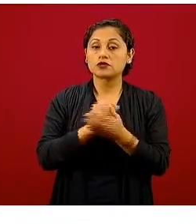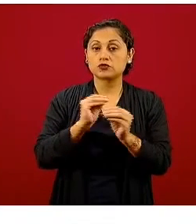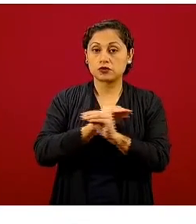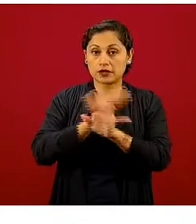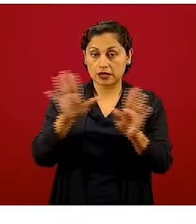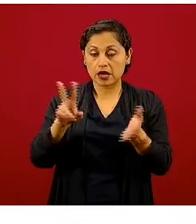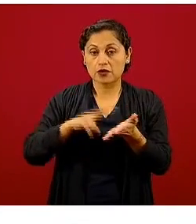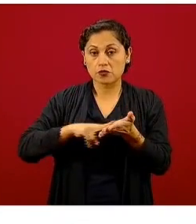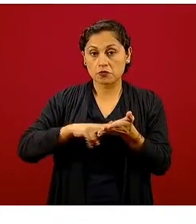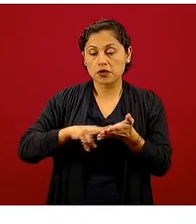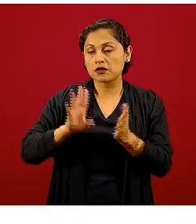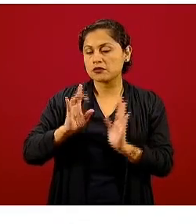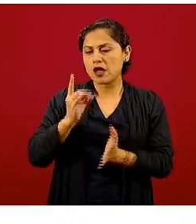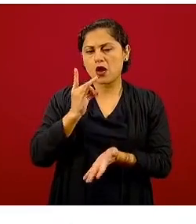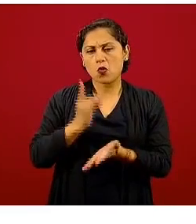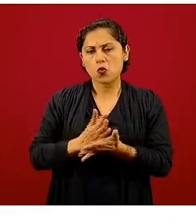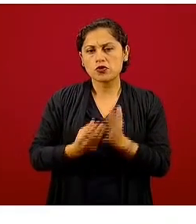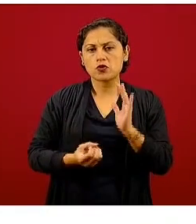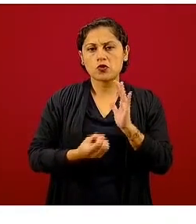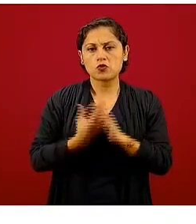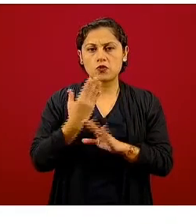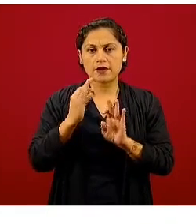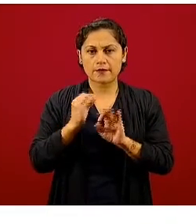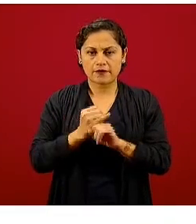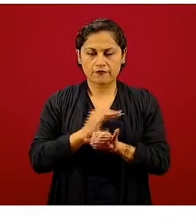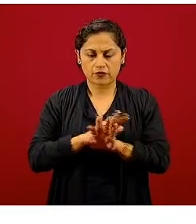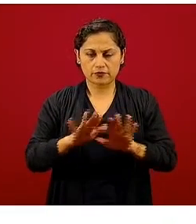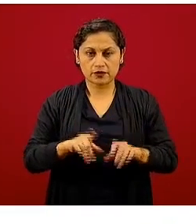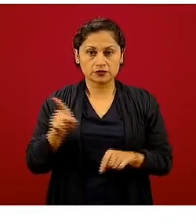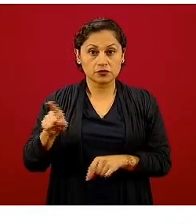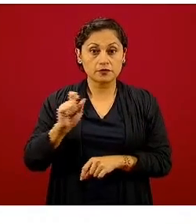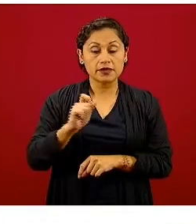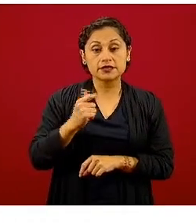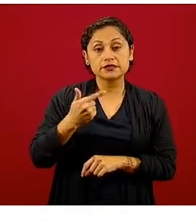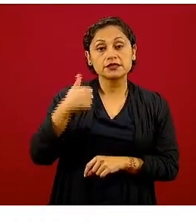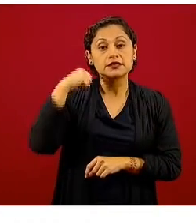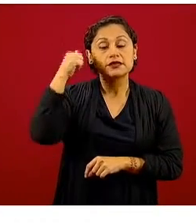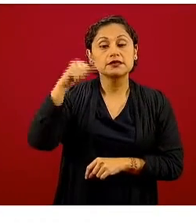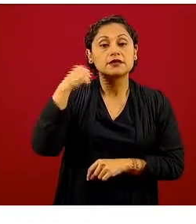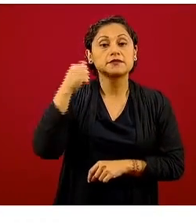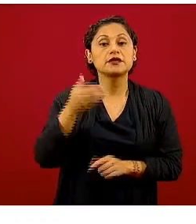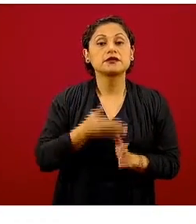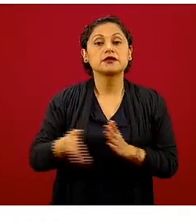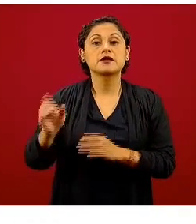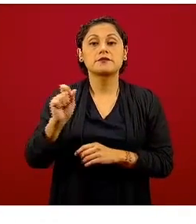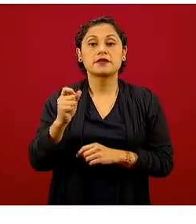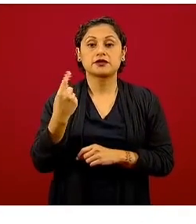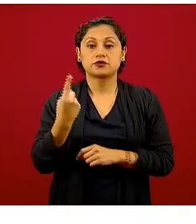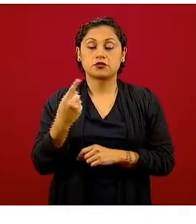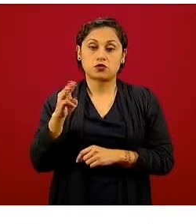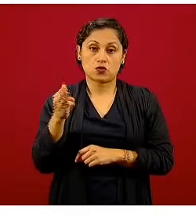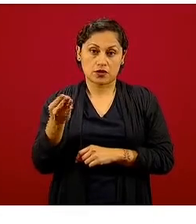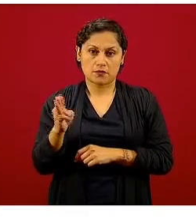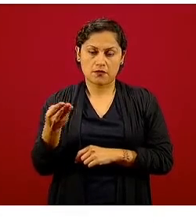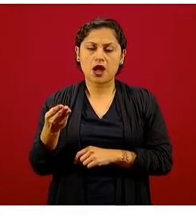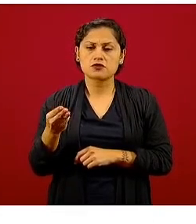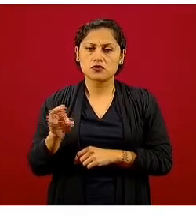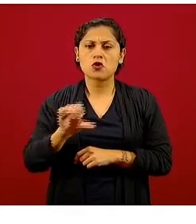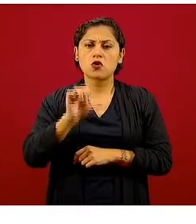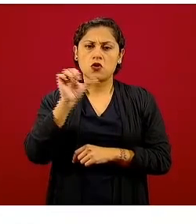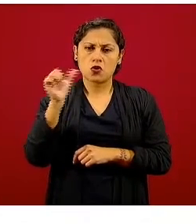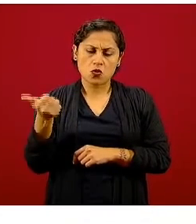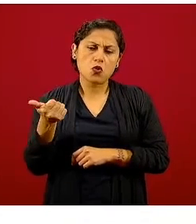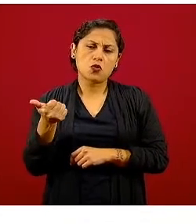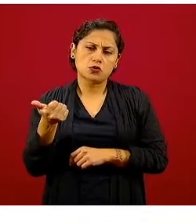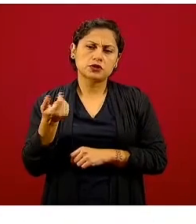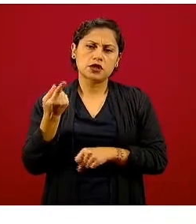en esas fechas, el 27 de abril y la más reciente el 21 de mayo. Hemos tenido otras en medio casi